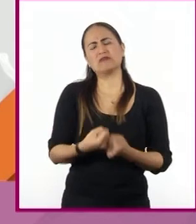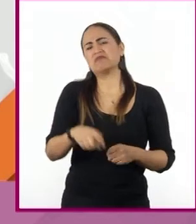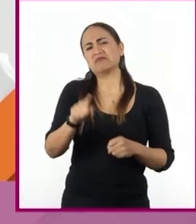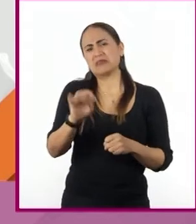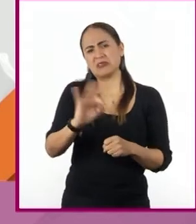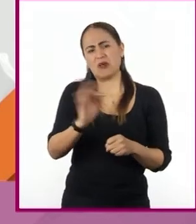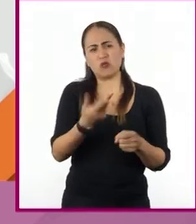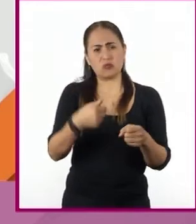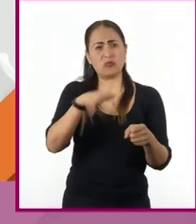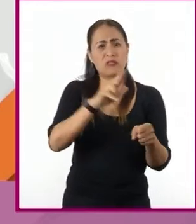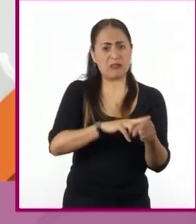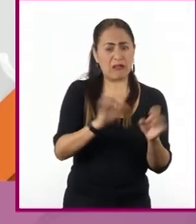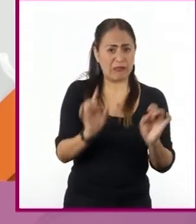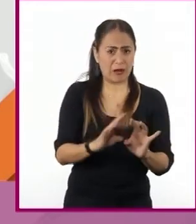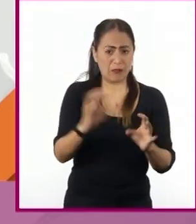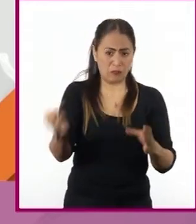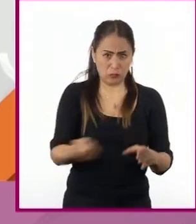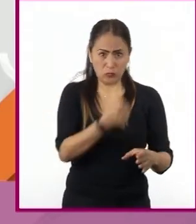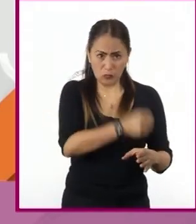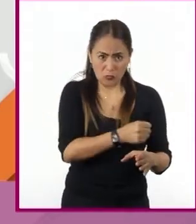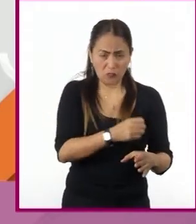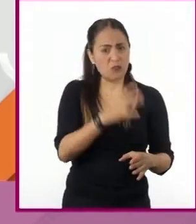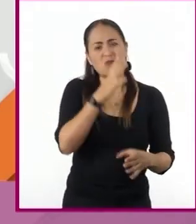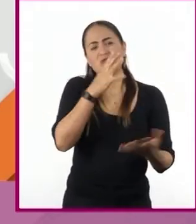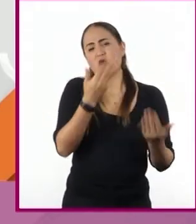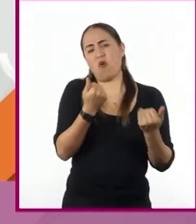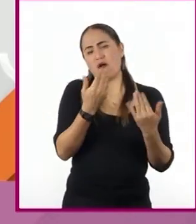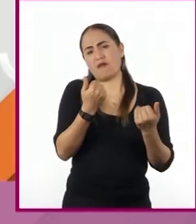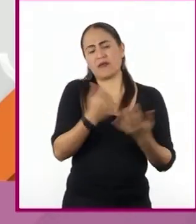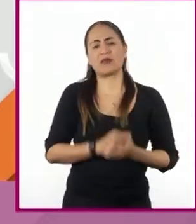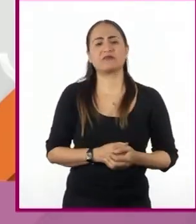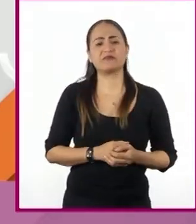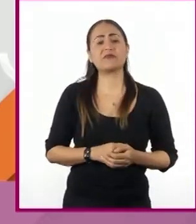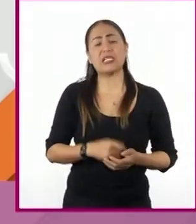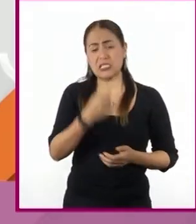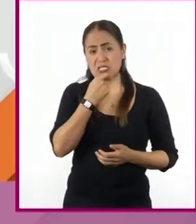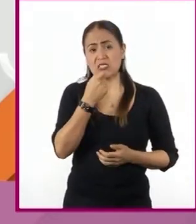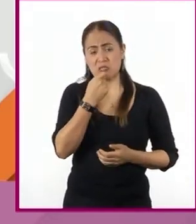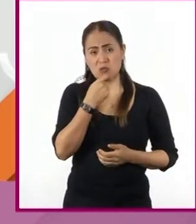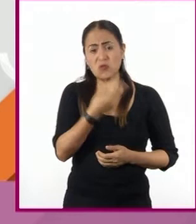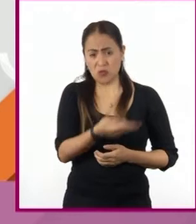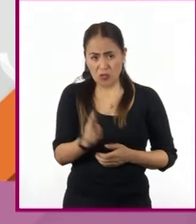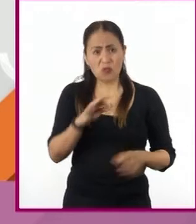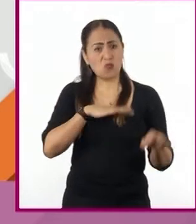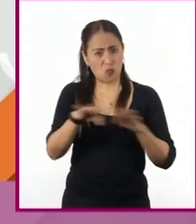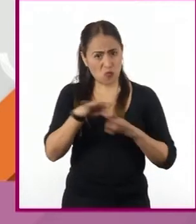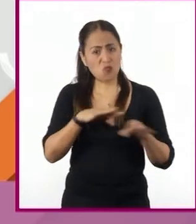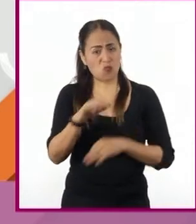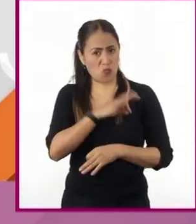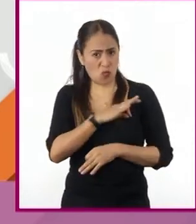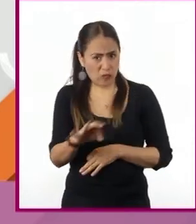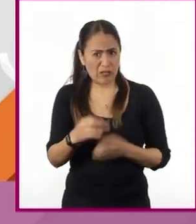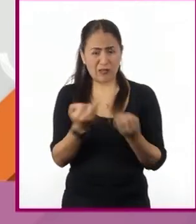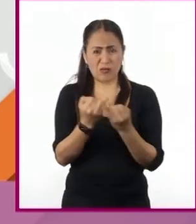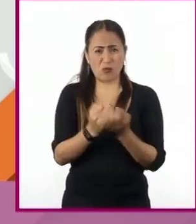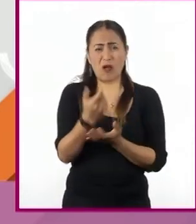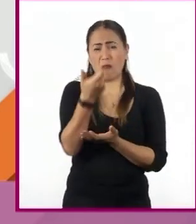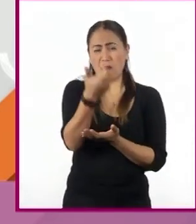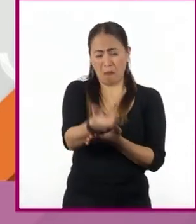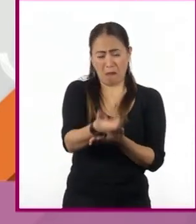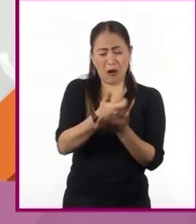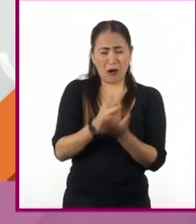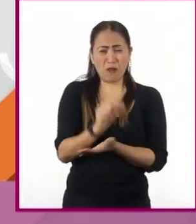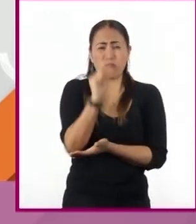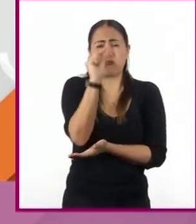de un accidente dentro de las fábricas. El trabajo infantil era la regla y, por si fuera poco, los salarios eran bajísimos.